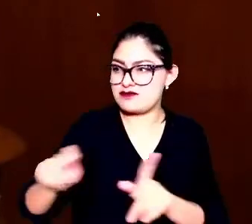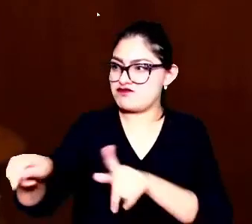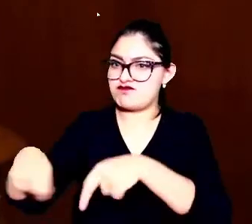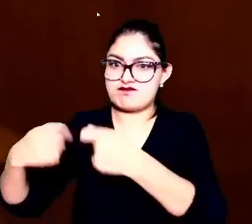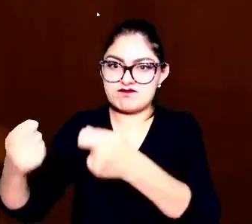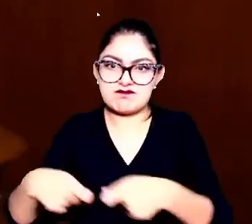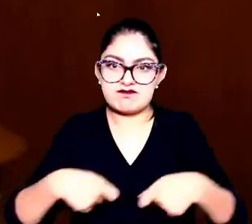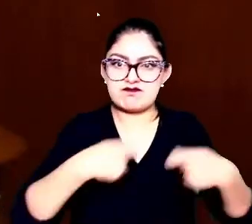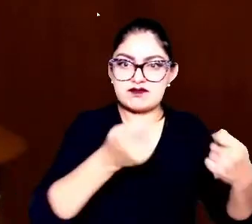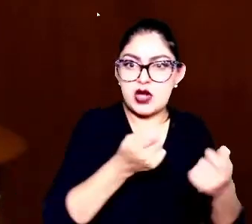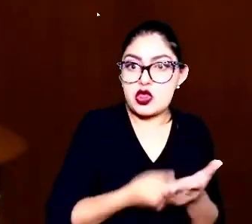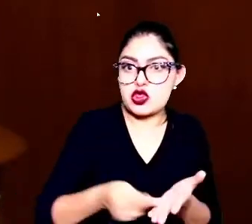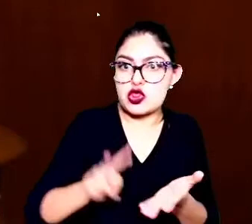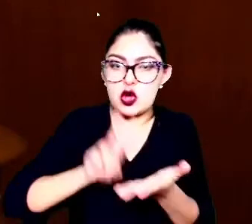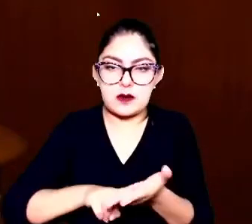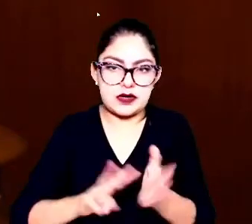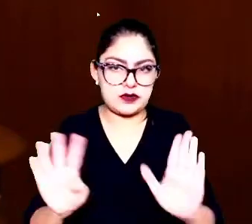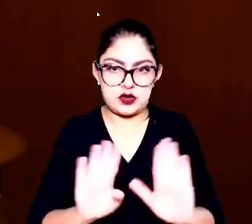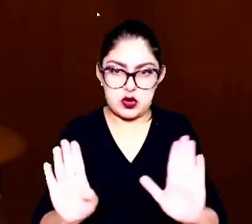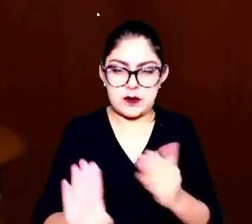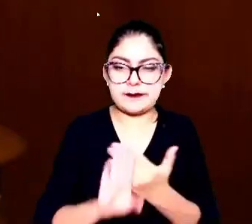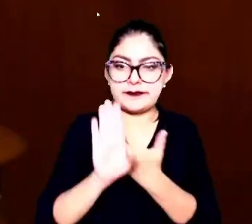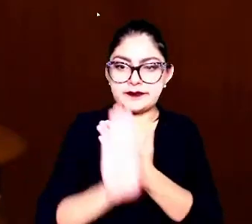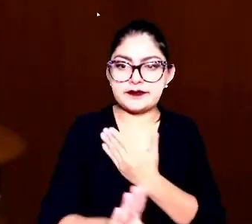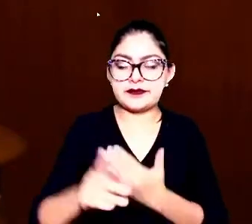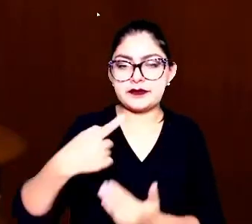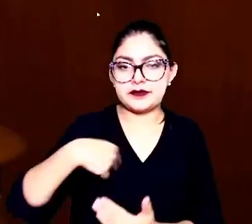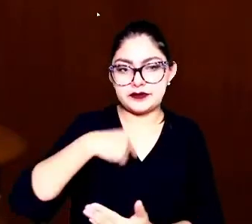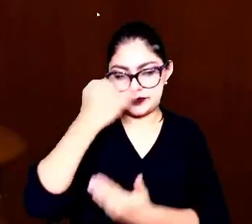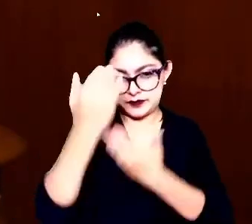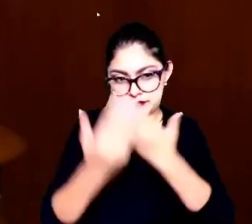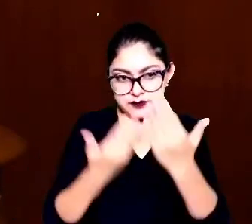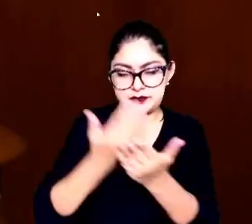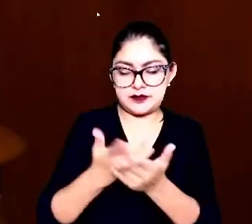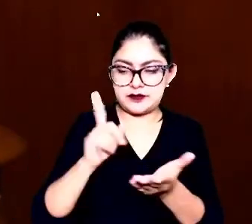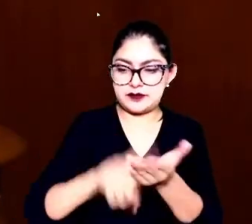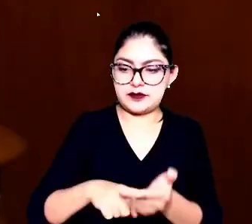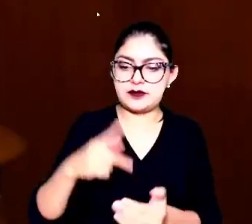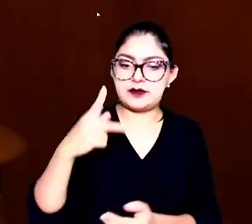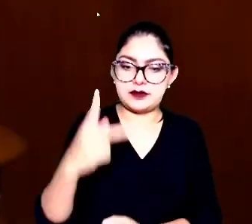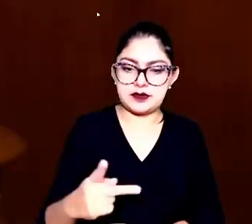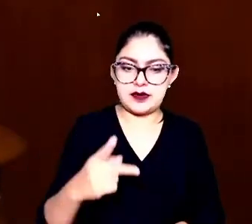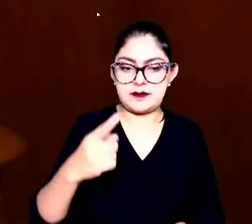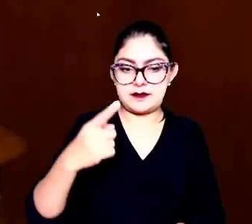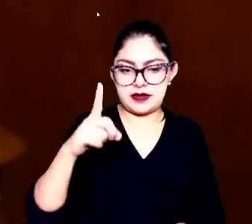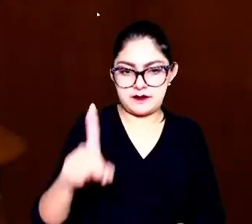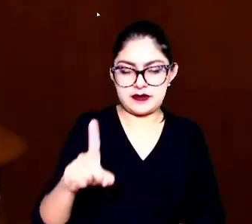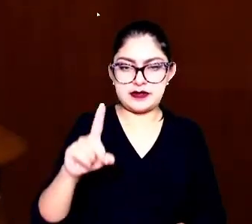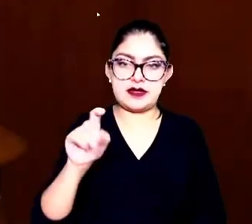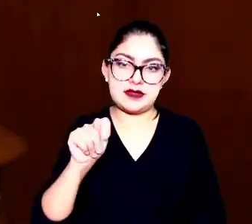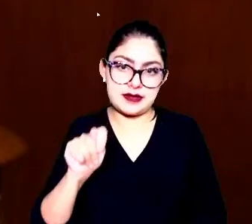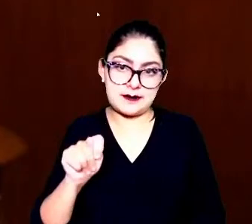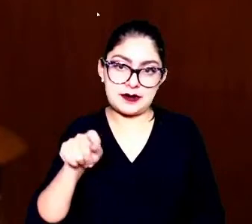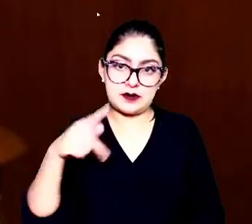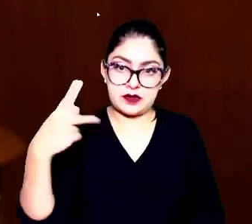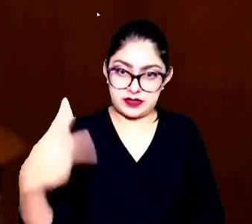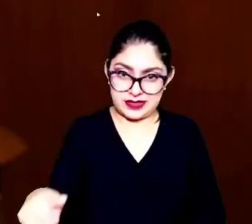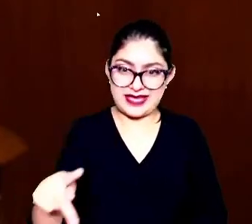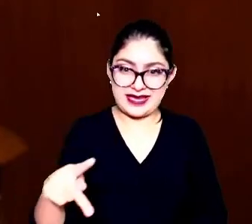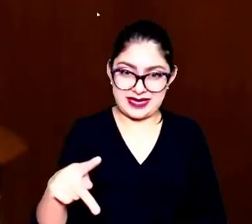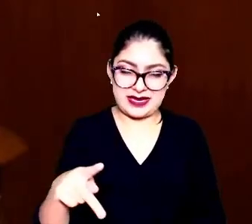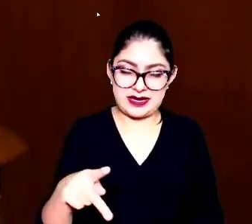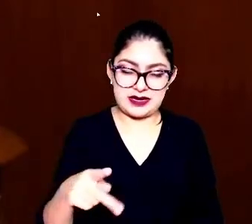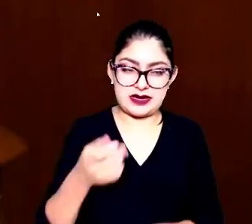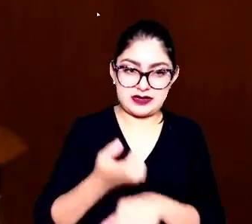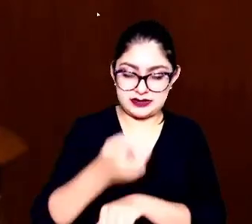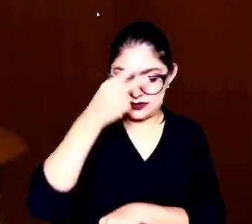organismos se propone que la procuraduría para la defensa del trabajo del Estado de México asesore a las personas